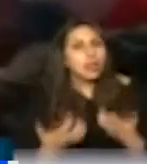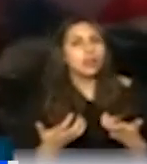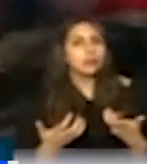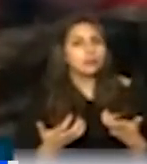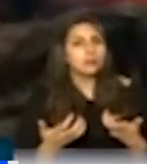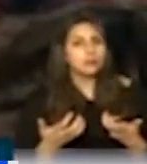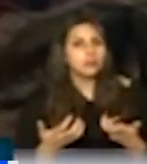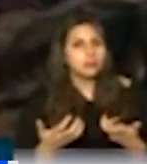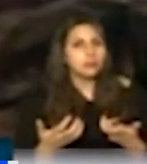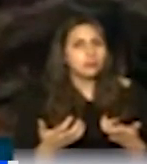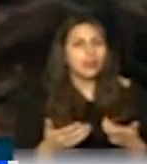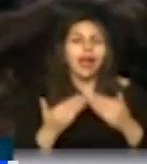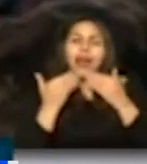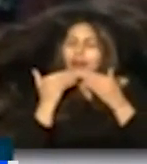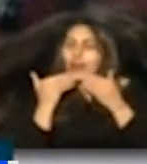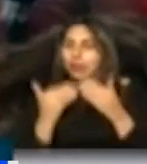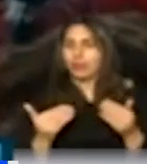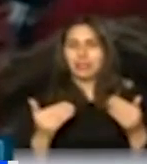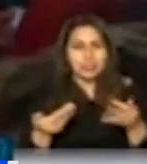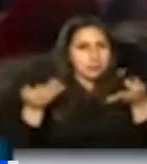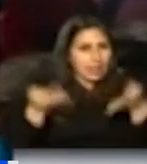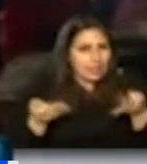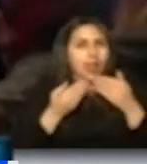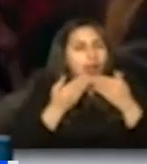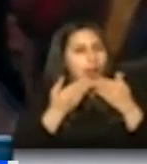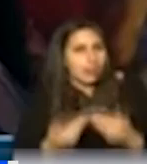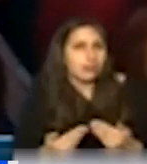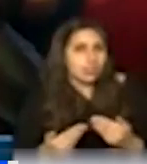Quiero entonces agradecer especialmente